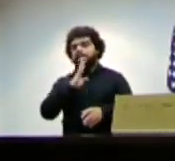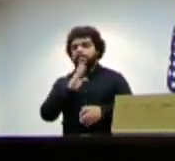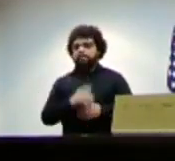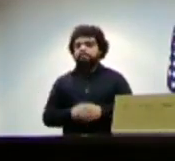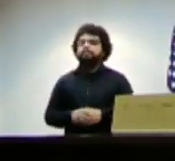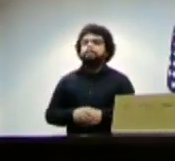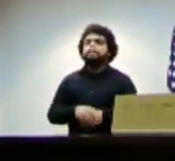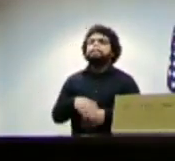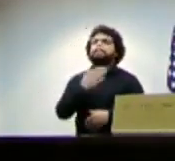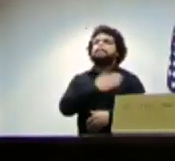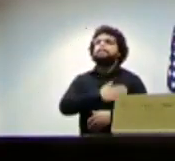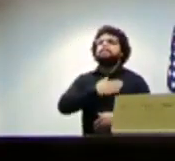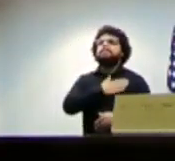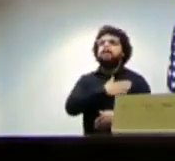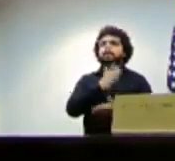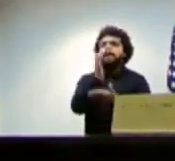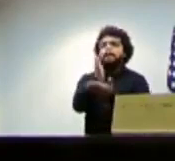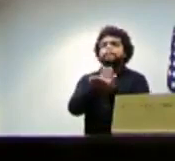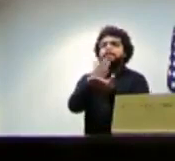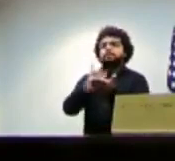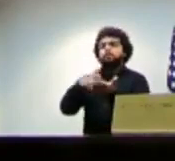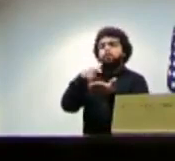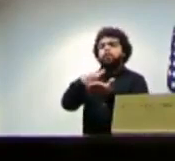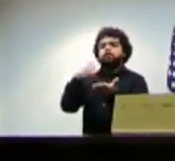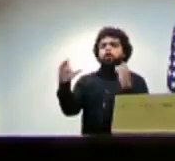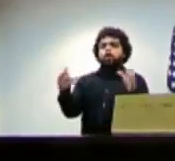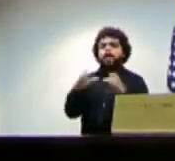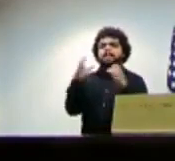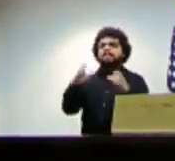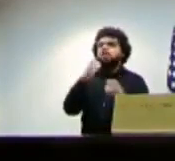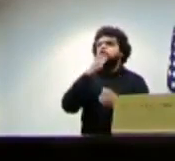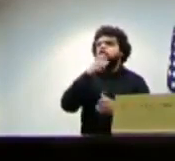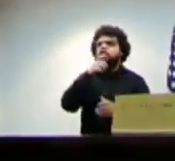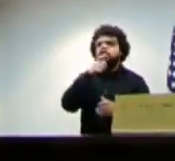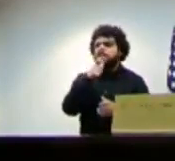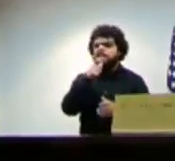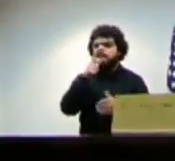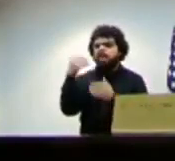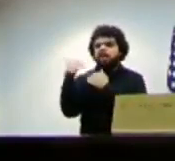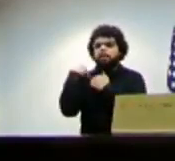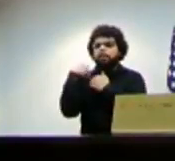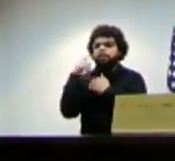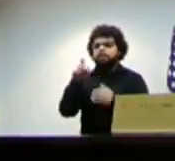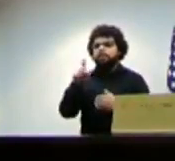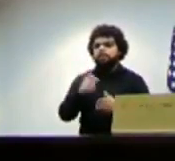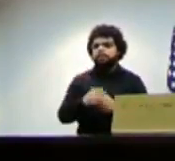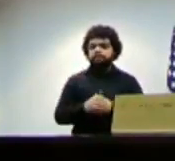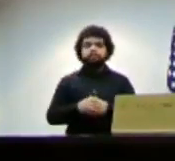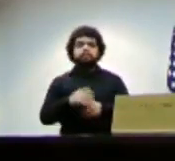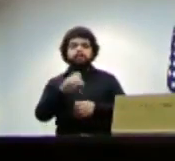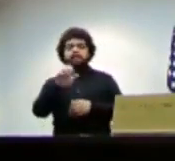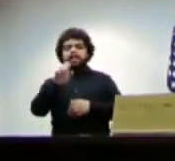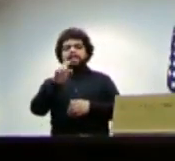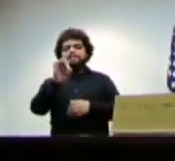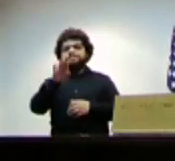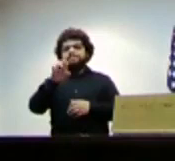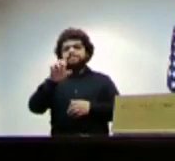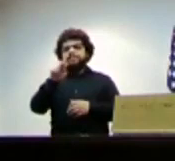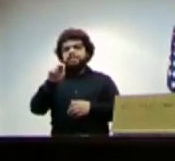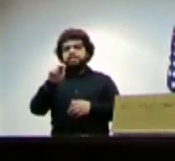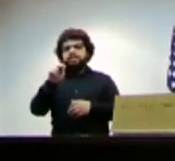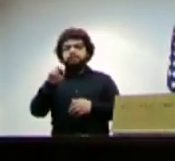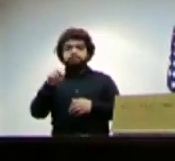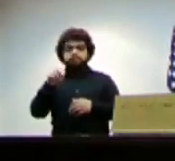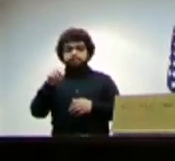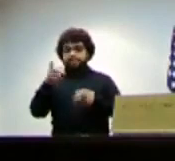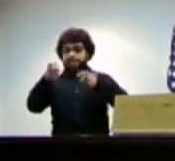presupuesto? Tiene la responsabilidad de confeccionar el presupuesto de la Autoridad de Energía Eléctrica. Buenos días, Efraín Paredes Maisonet, director ejecutivo de la Autoridad de Energía